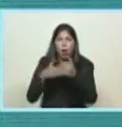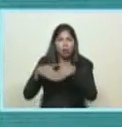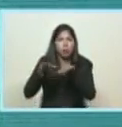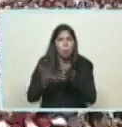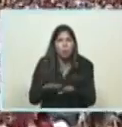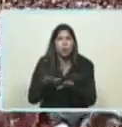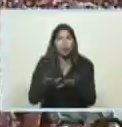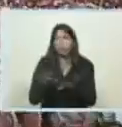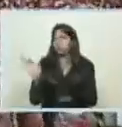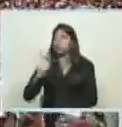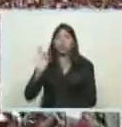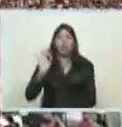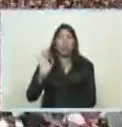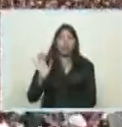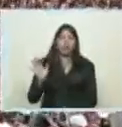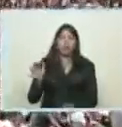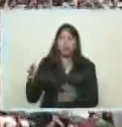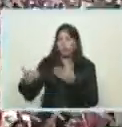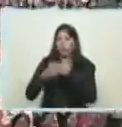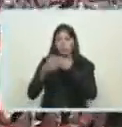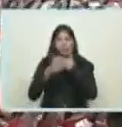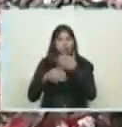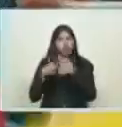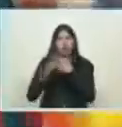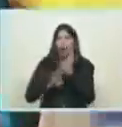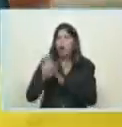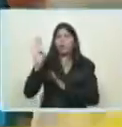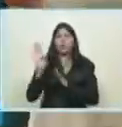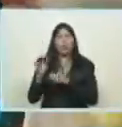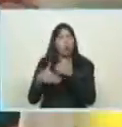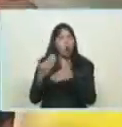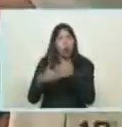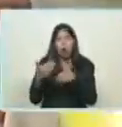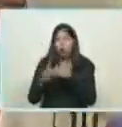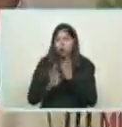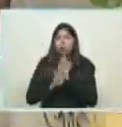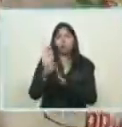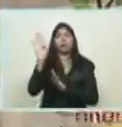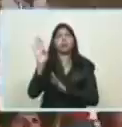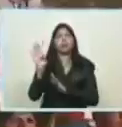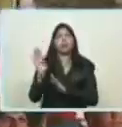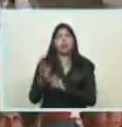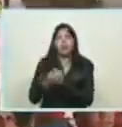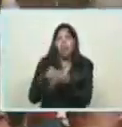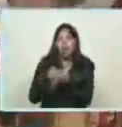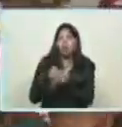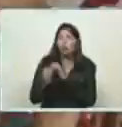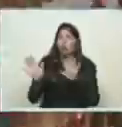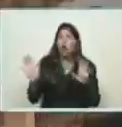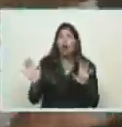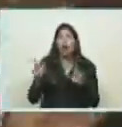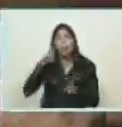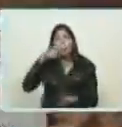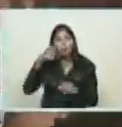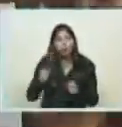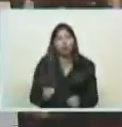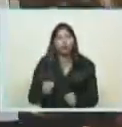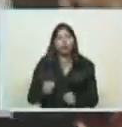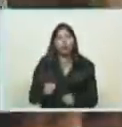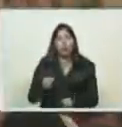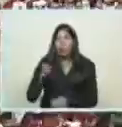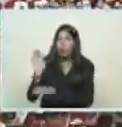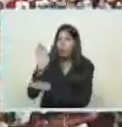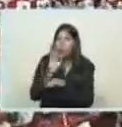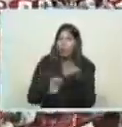Llueva, truene o relampaguee, tenemos que avanzar en la solidaridad, en la seguridad social, en la protección del